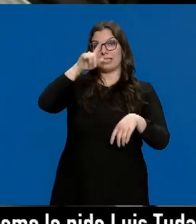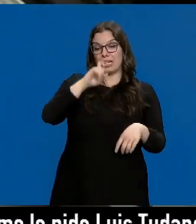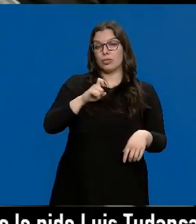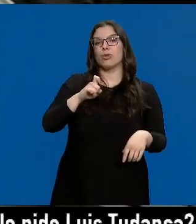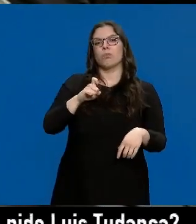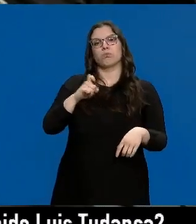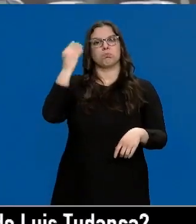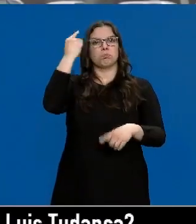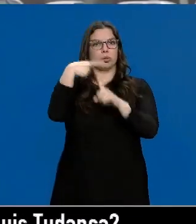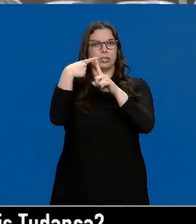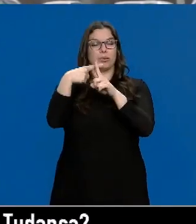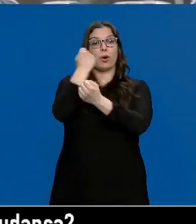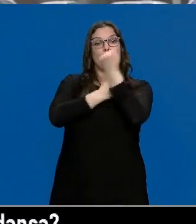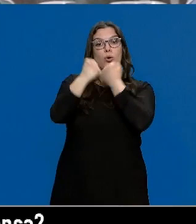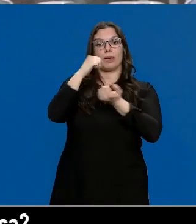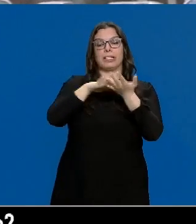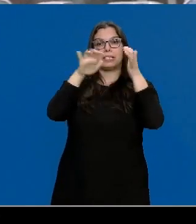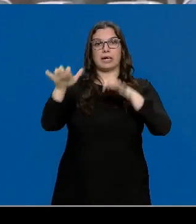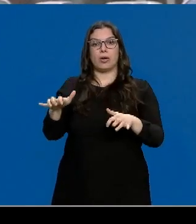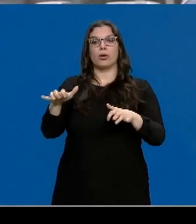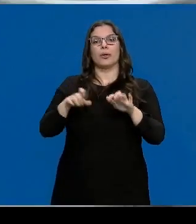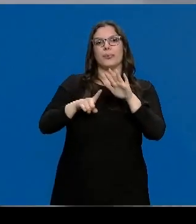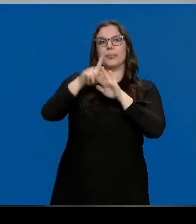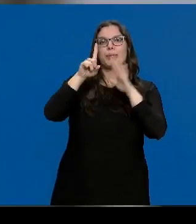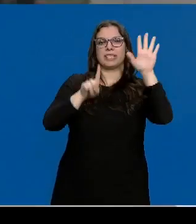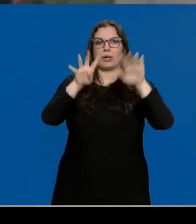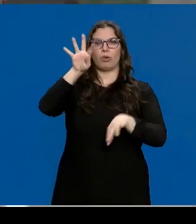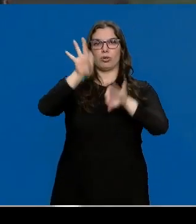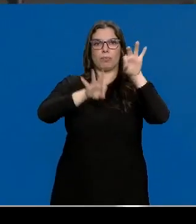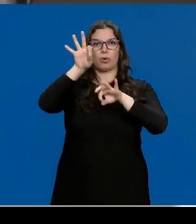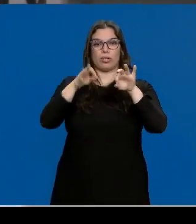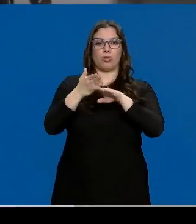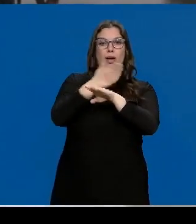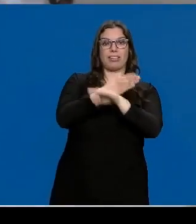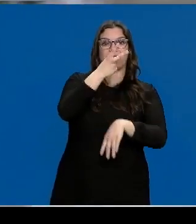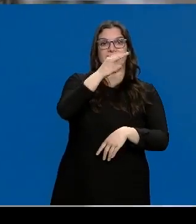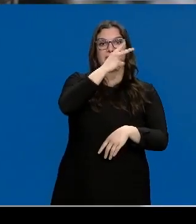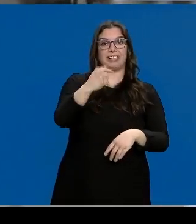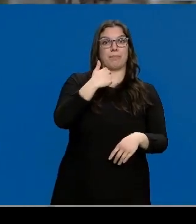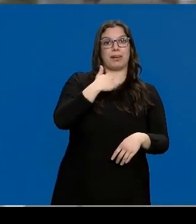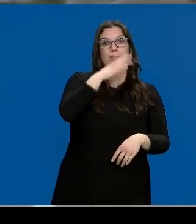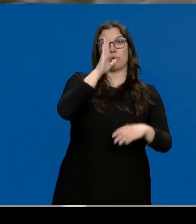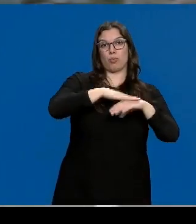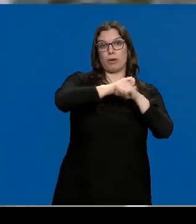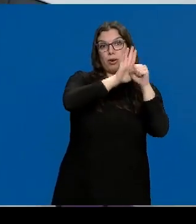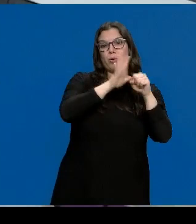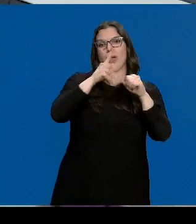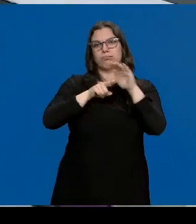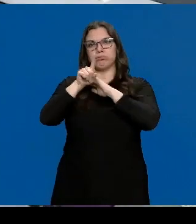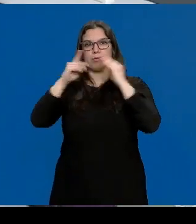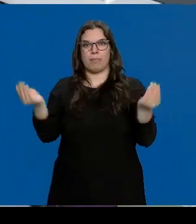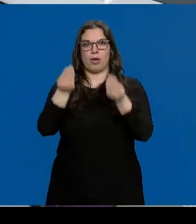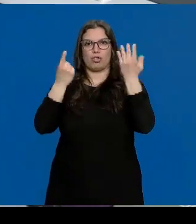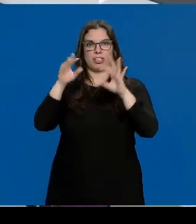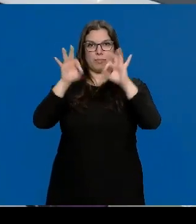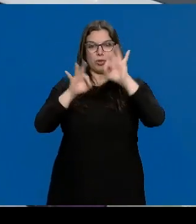optimistas. La economía de Castilla y León recuperó el 64% de lo perdido en 2020 por culpa de la pandemia. El Gobierno